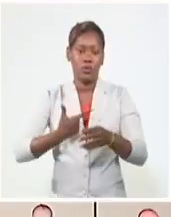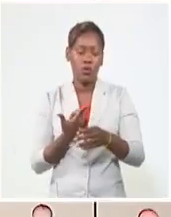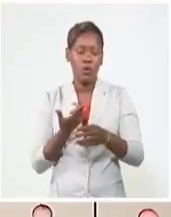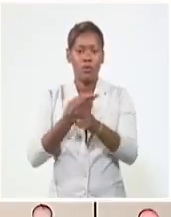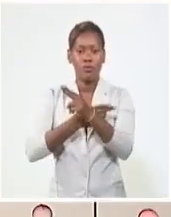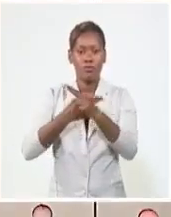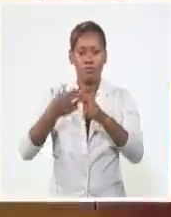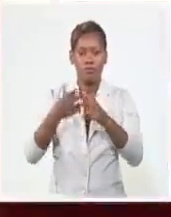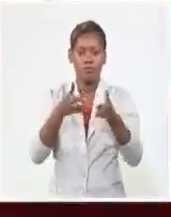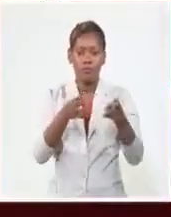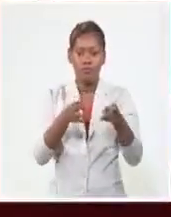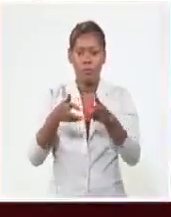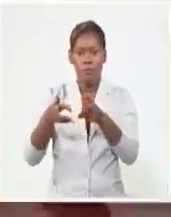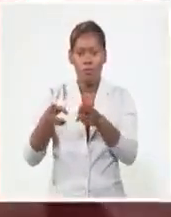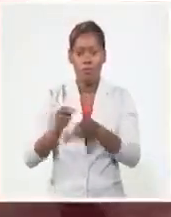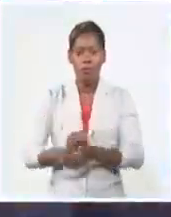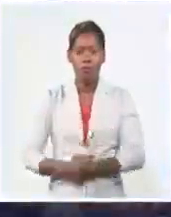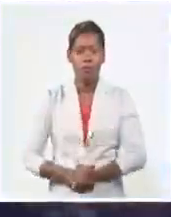país.